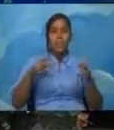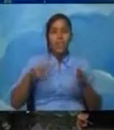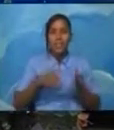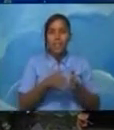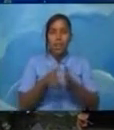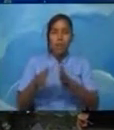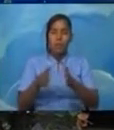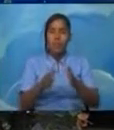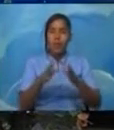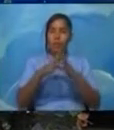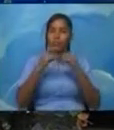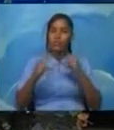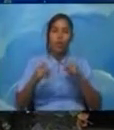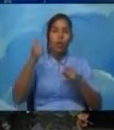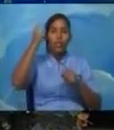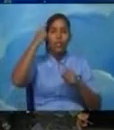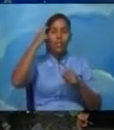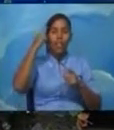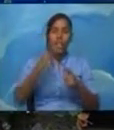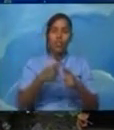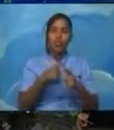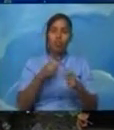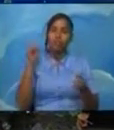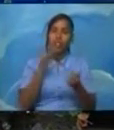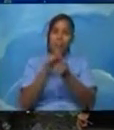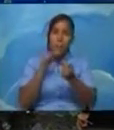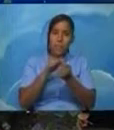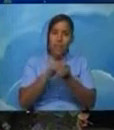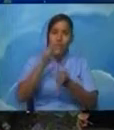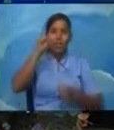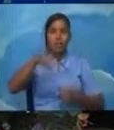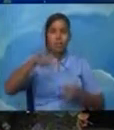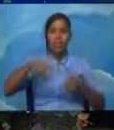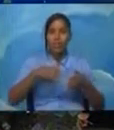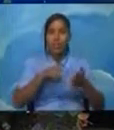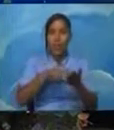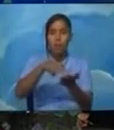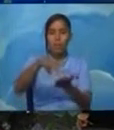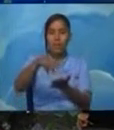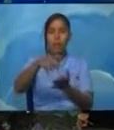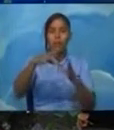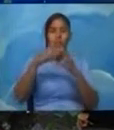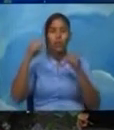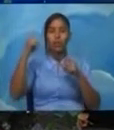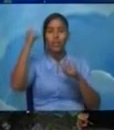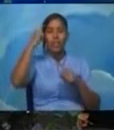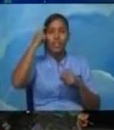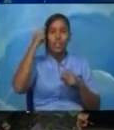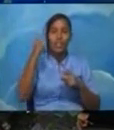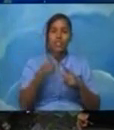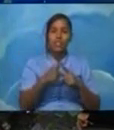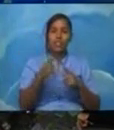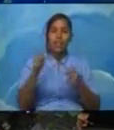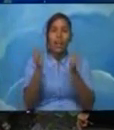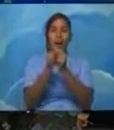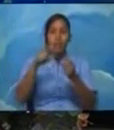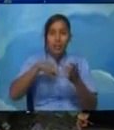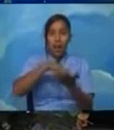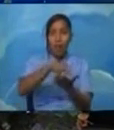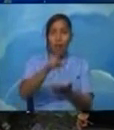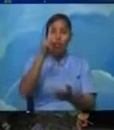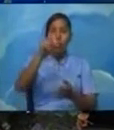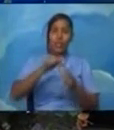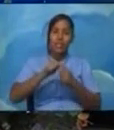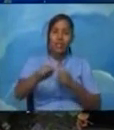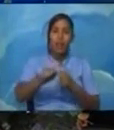todo un día? Pues ahí la piedra caminaba todo el día con ellos. ¿Y si caminaban una semana? La piedra los seguía durante